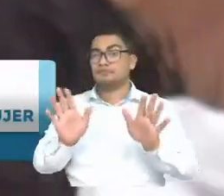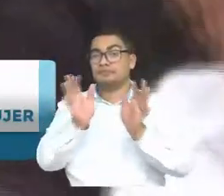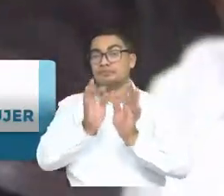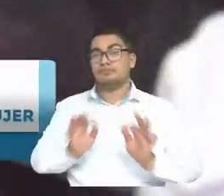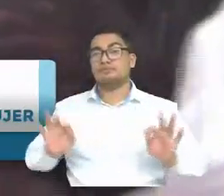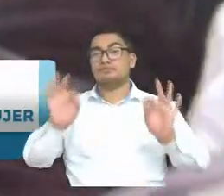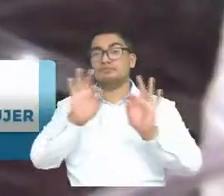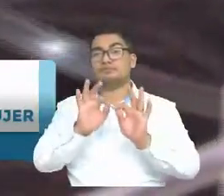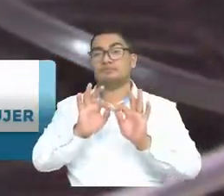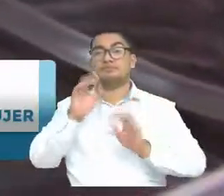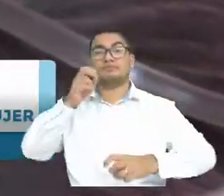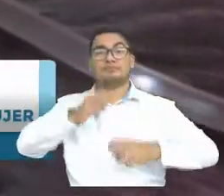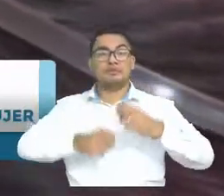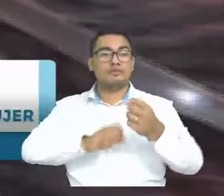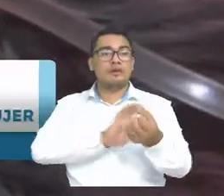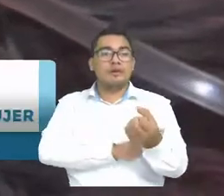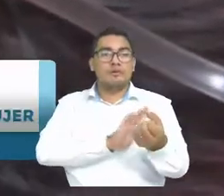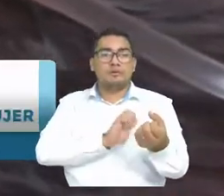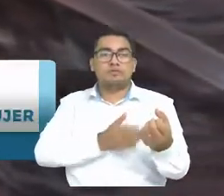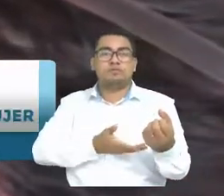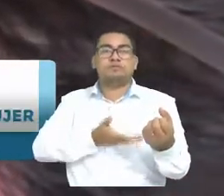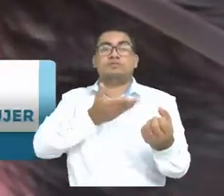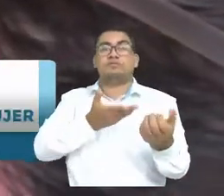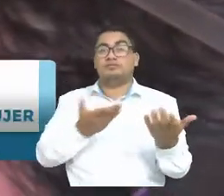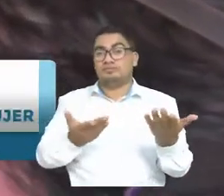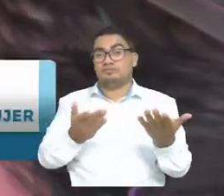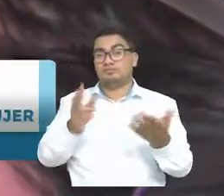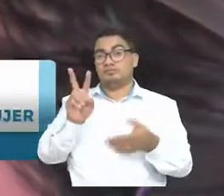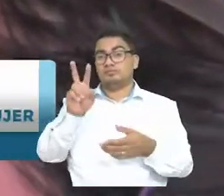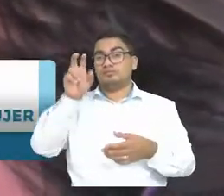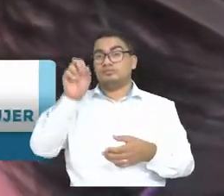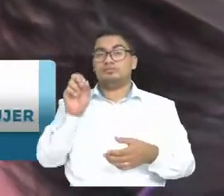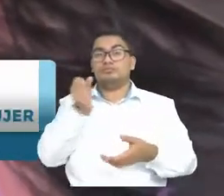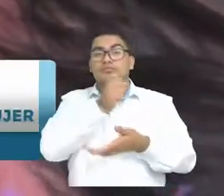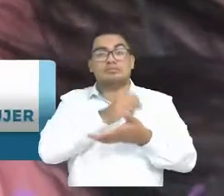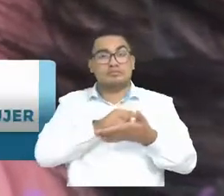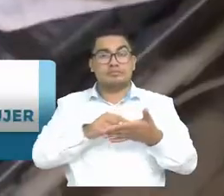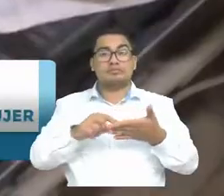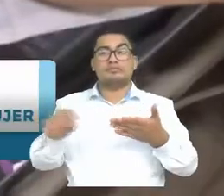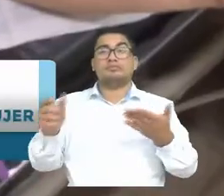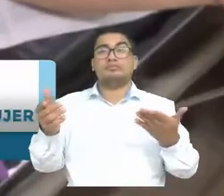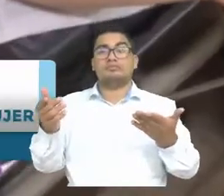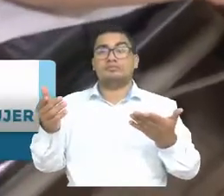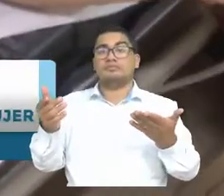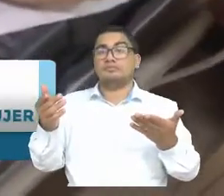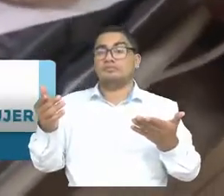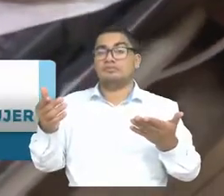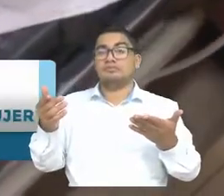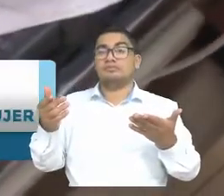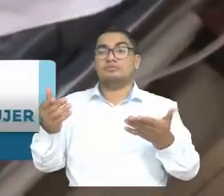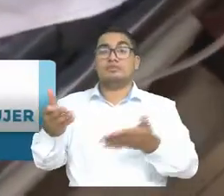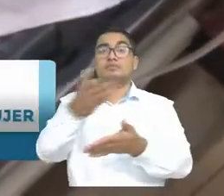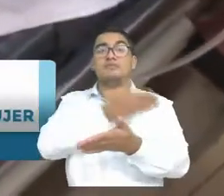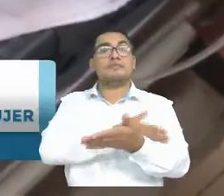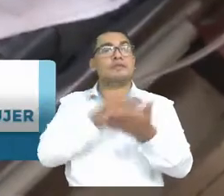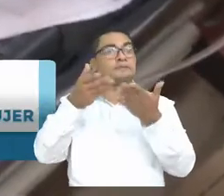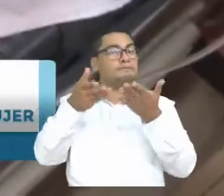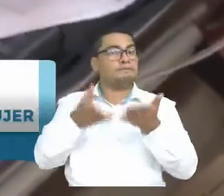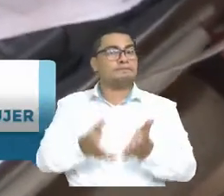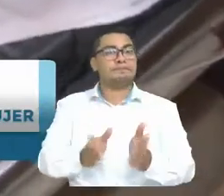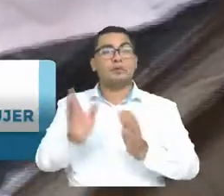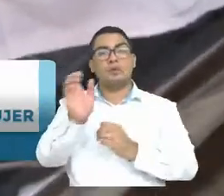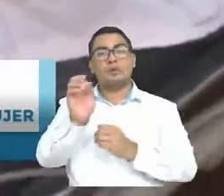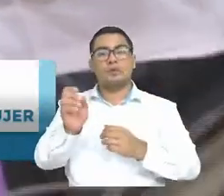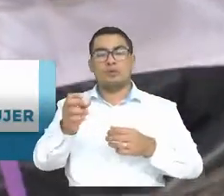darse problemas de hipertensión arterial también después de las 20 semanas de gestación. Entonces ahí puede llevar a una complicación o